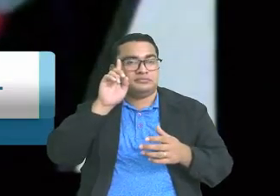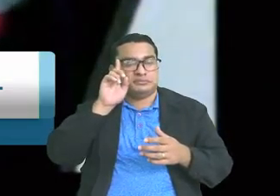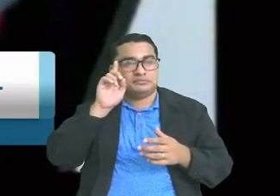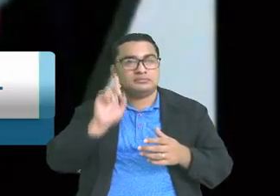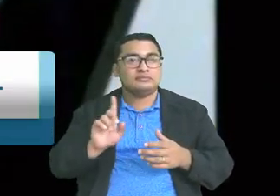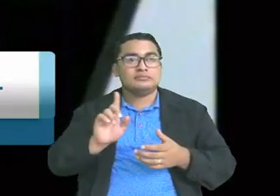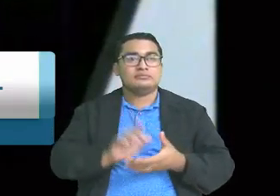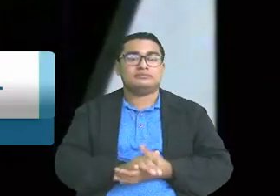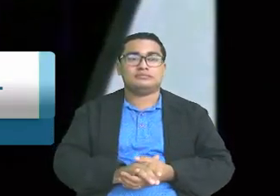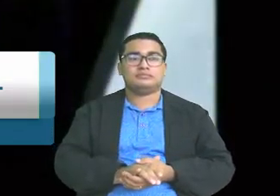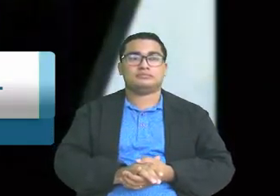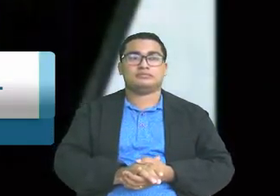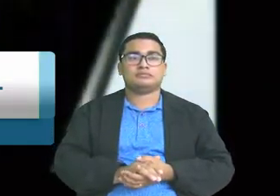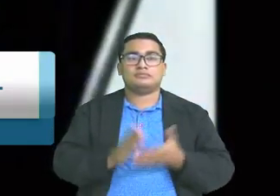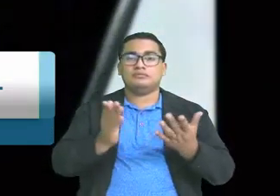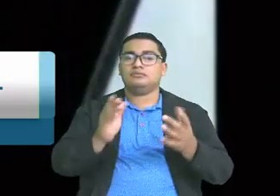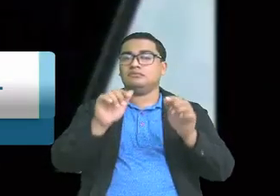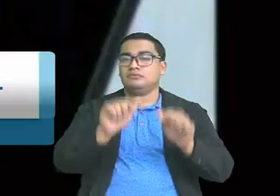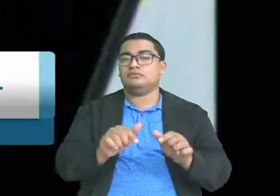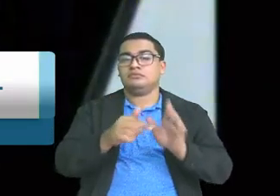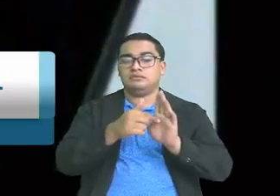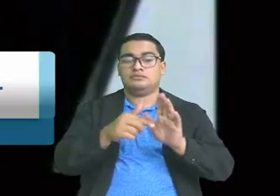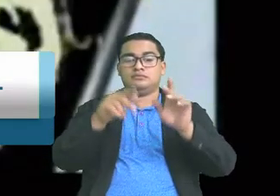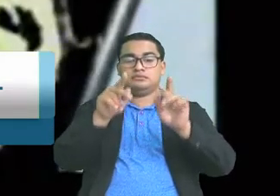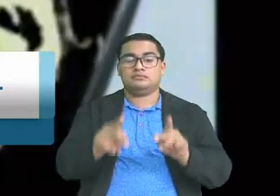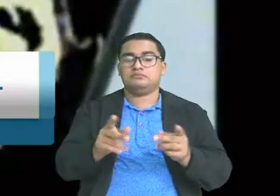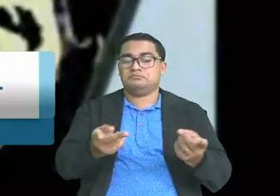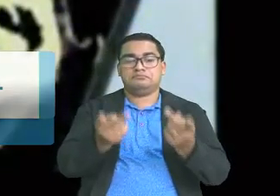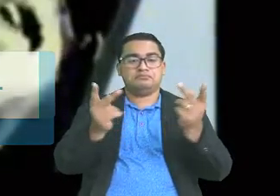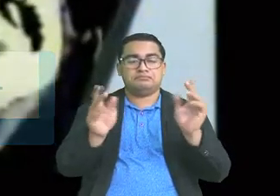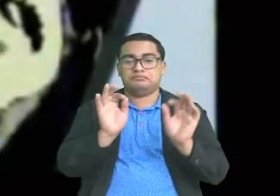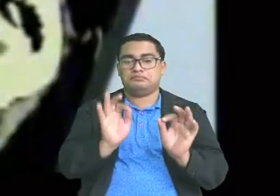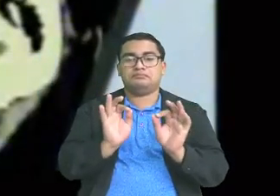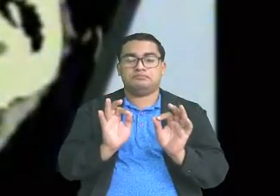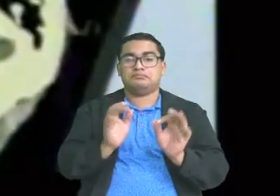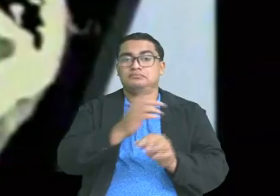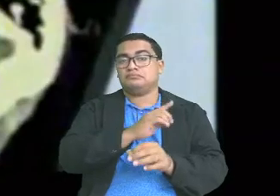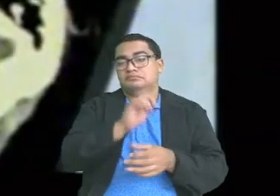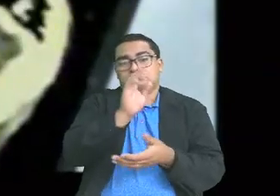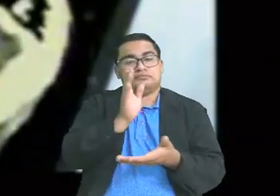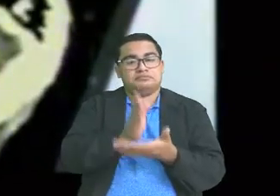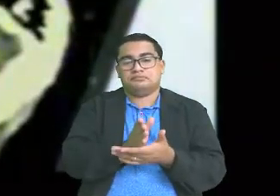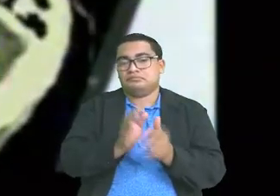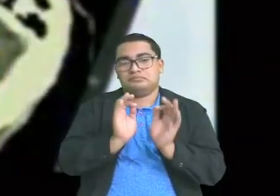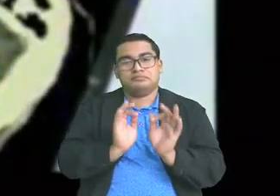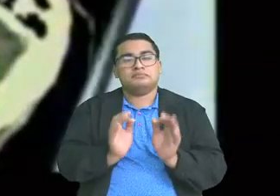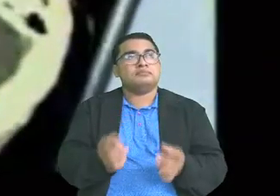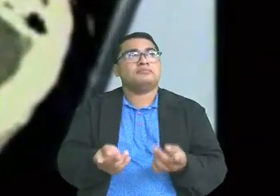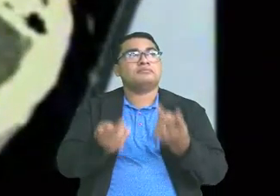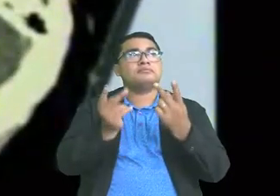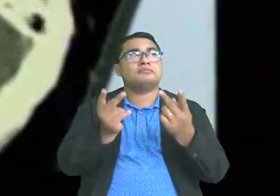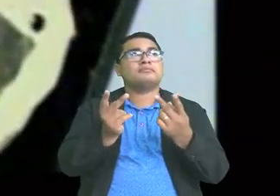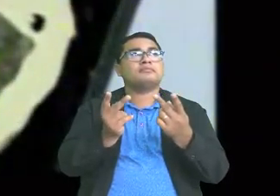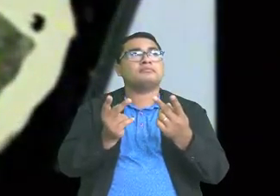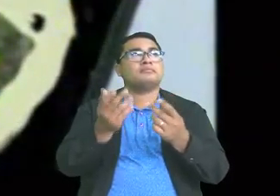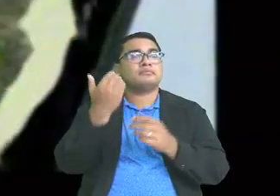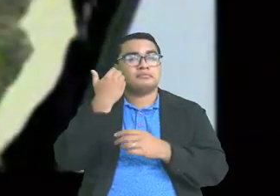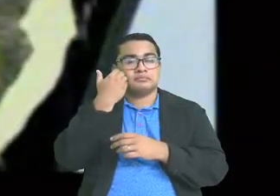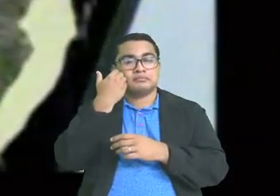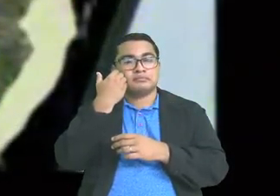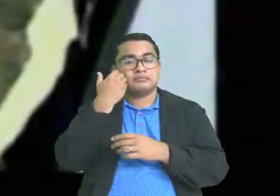de daño. Ahora, si el paciente logra sobrevivir por la voluntad de Dios, ¿verdad?, a una